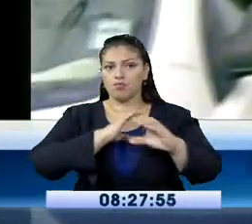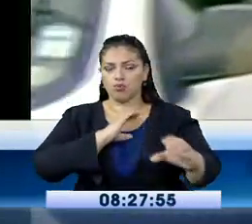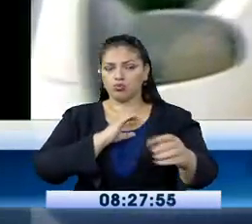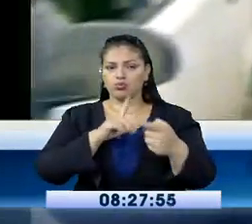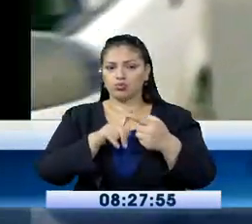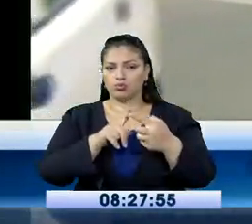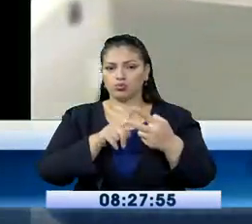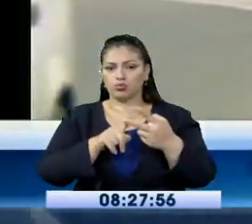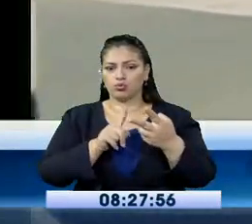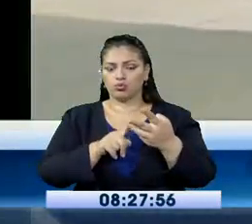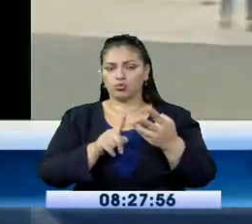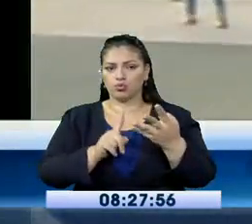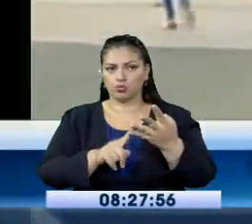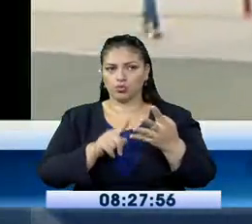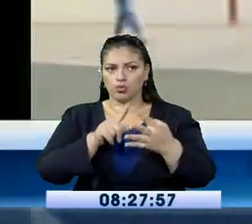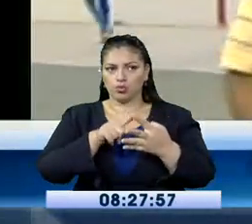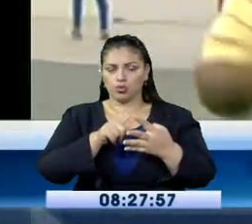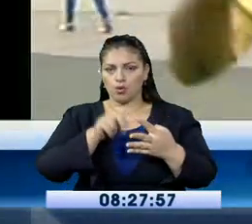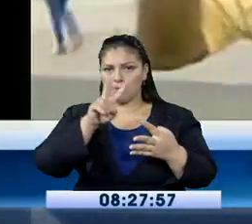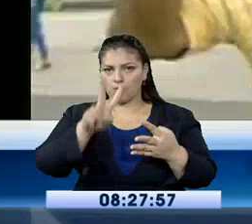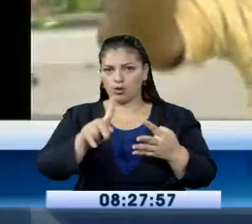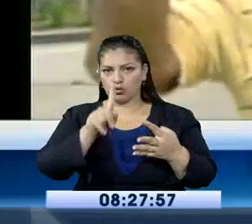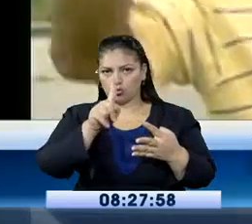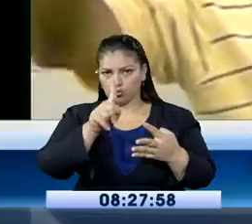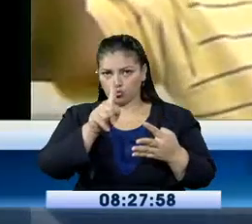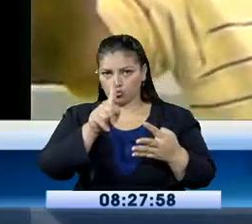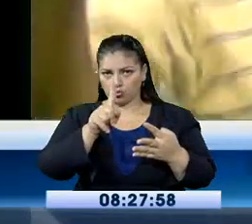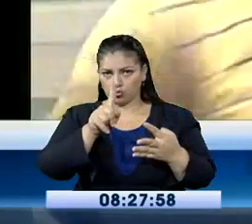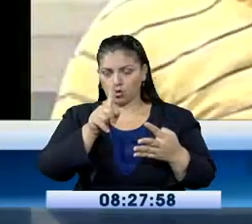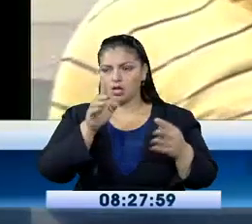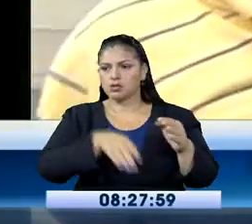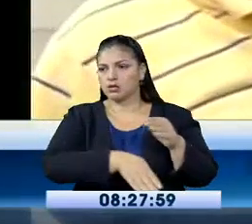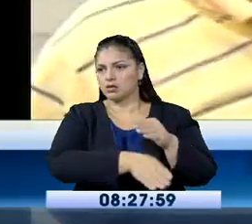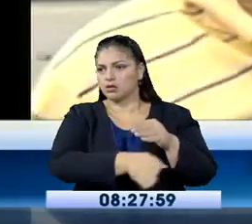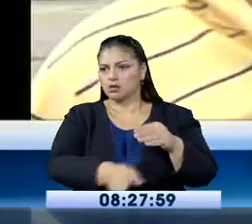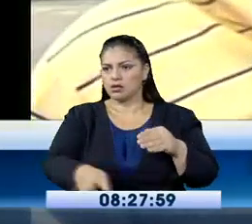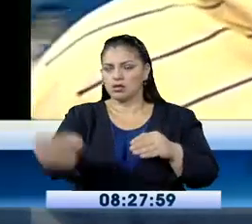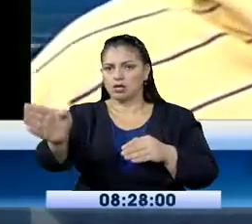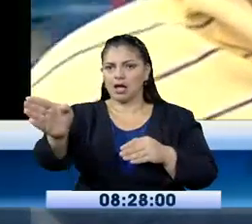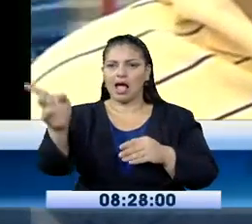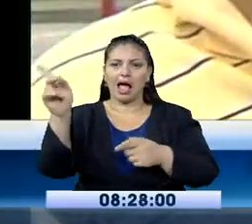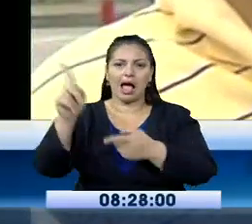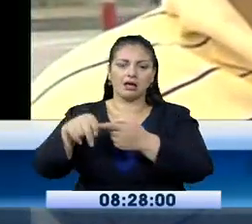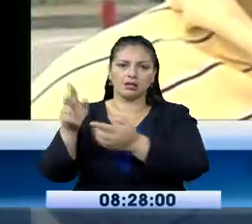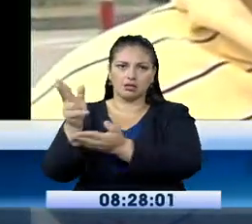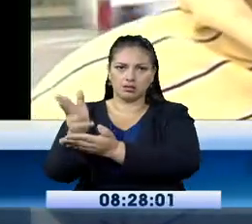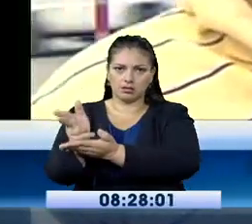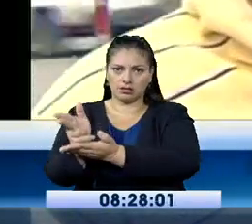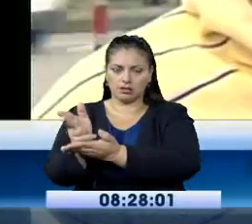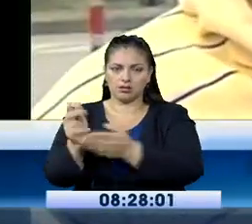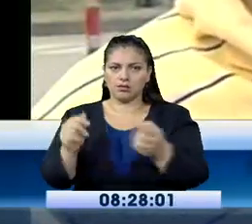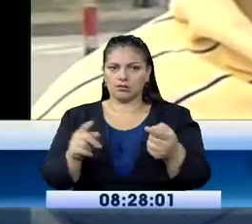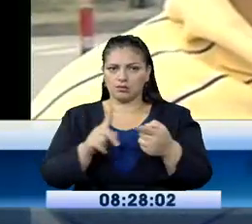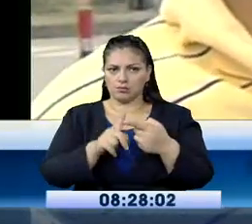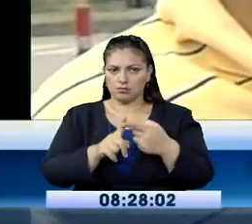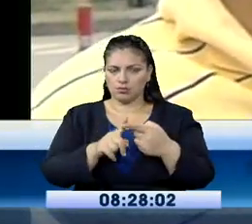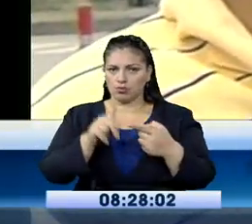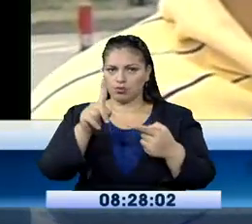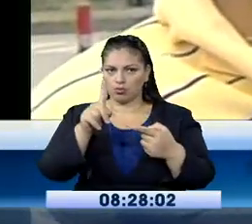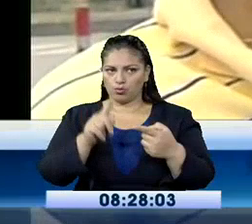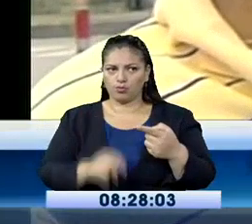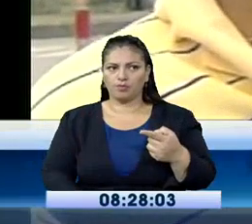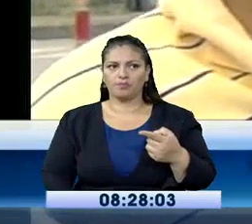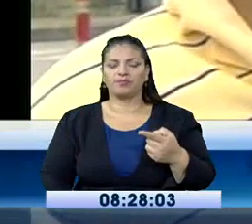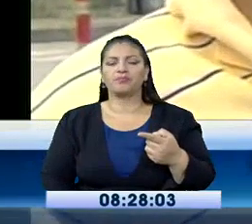la 21-1, cuando entra para allá, para la estación. Pero se intercambia, 1 y 2 se manifiestan, el 1 y